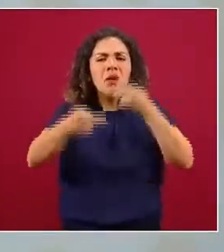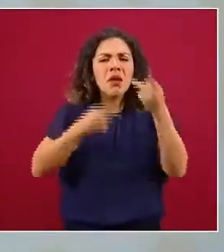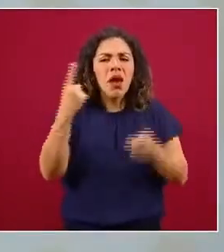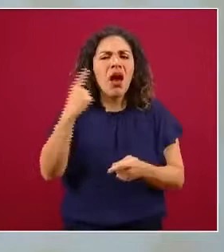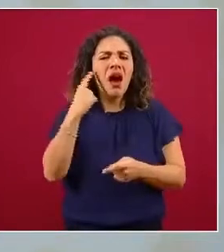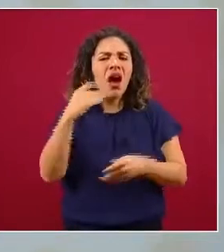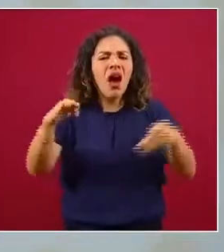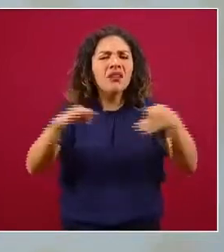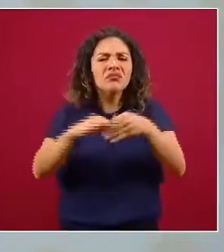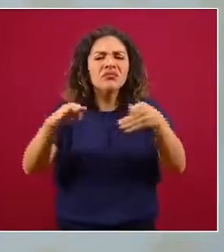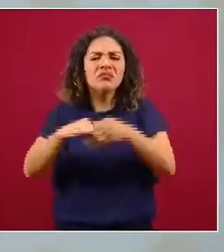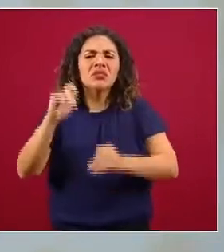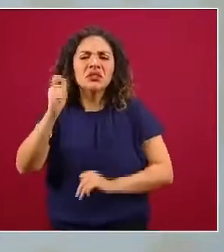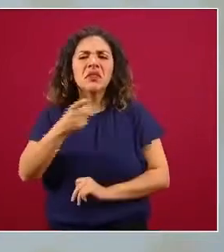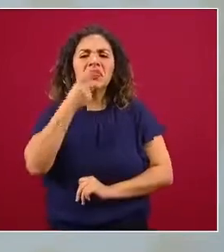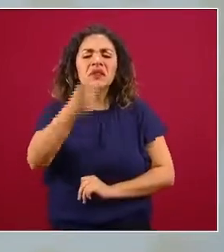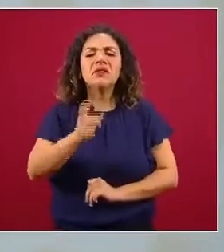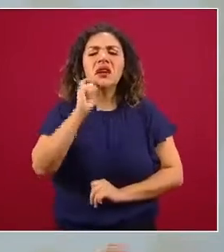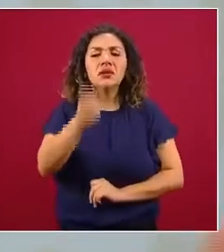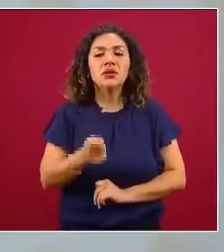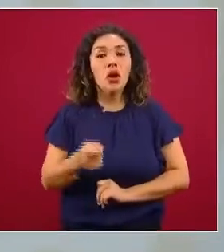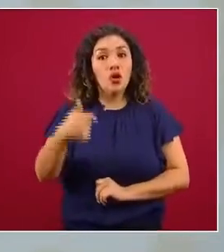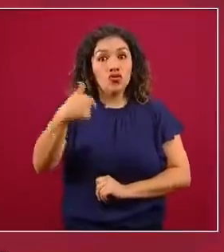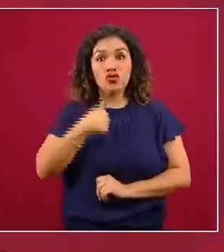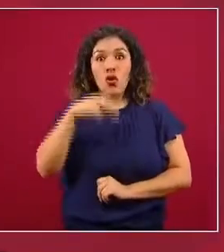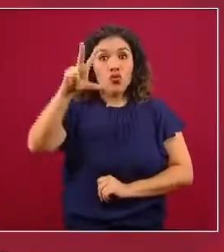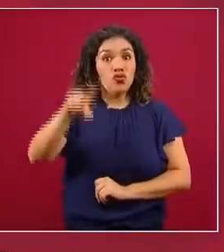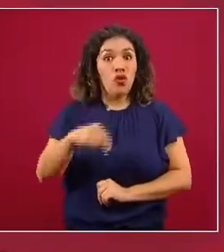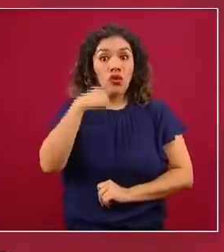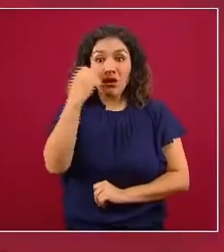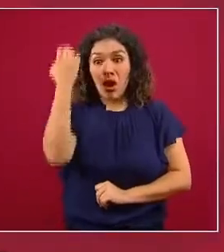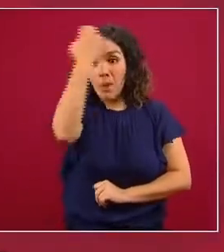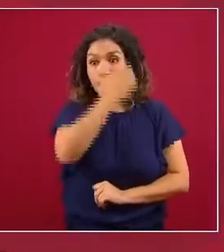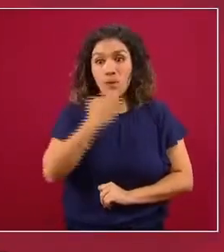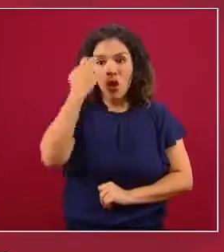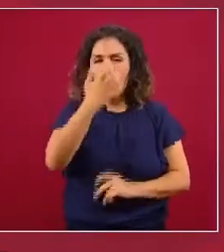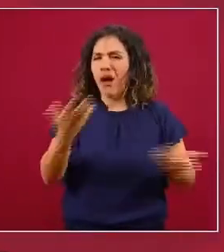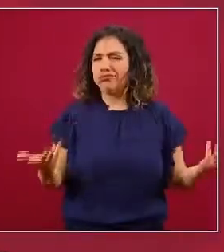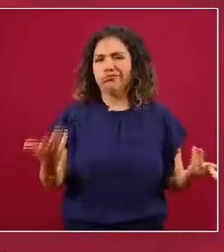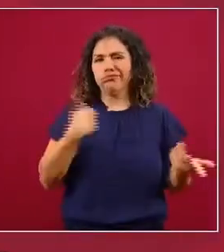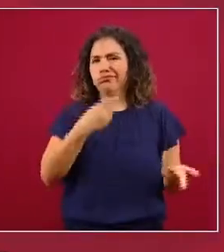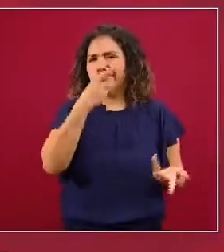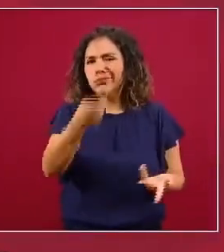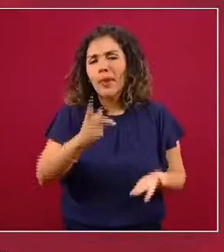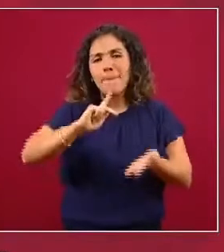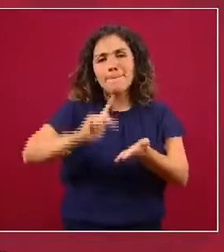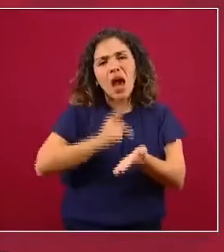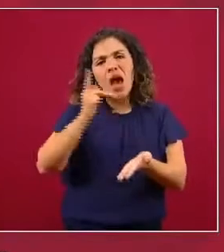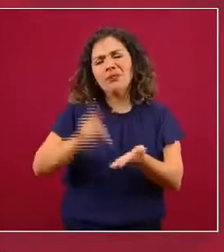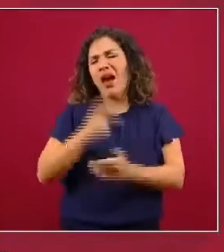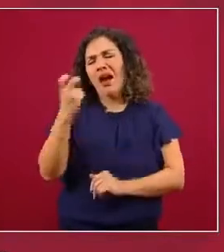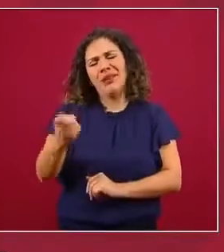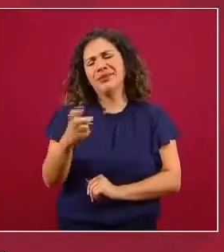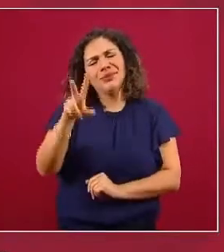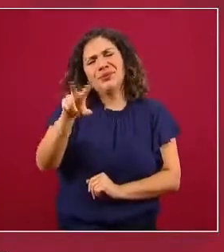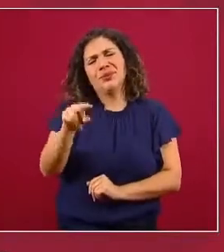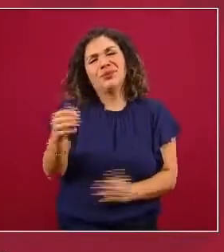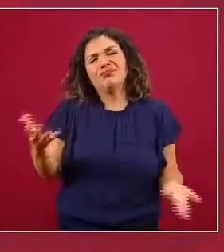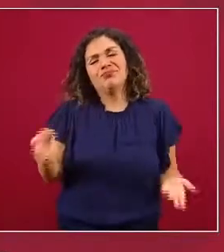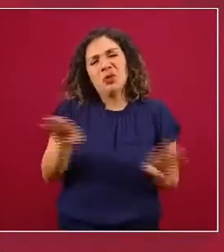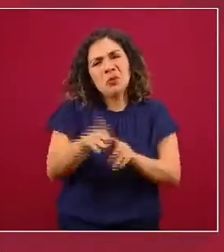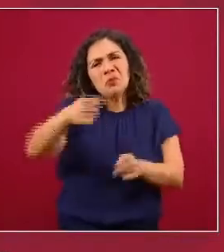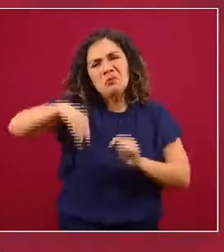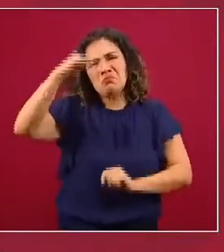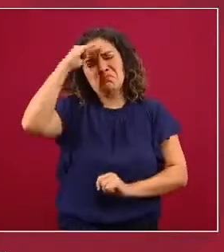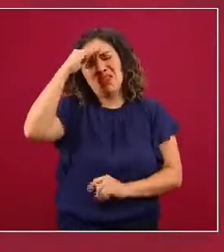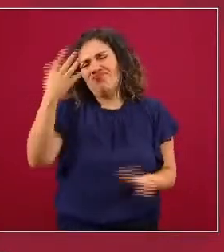recurrentes que han aparecido es que no queremos hacer pruebas, lo cual es, ya hemos dicho hasta el cansancio, es absurdo que se piense